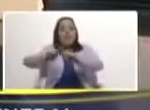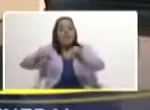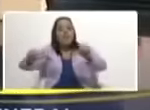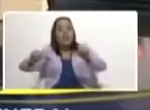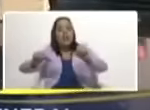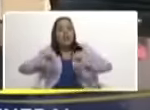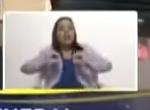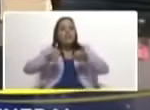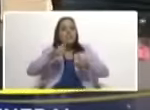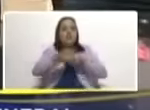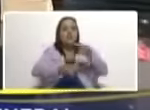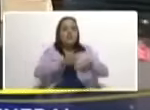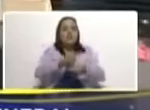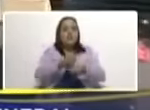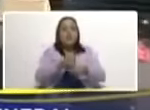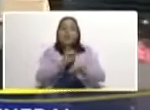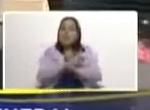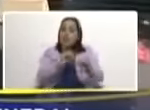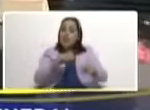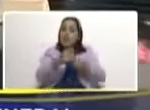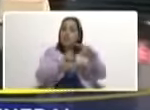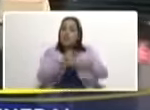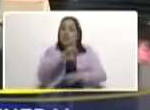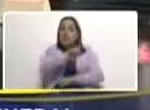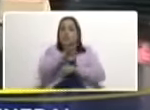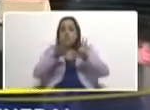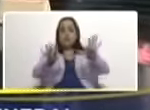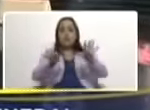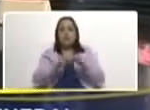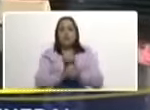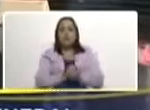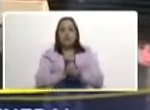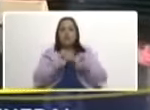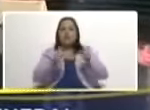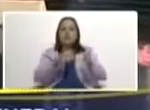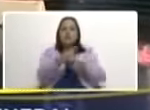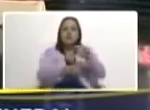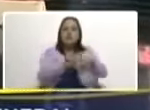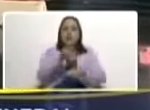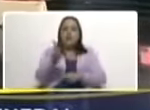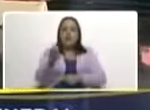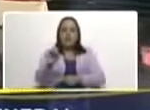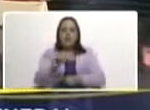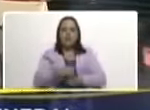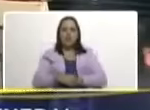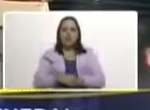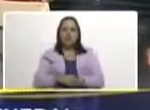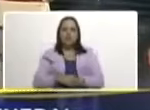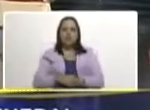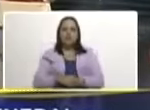empezando el siglo, terminando el siglo XIX, empezando el siglo XX.